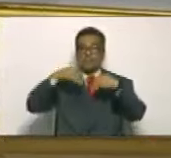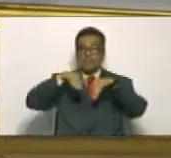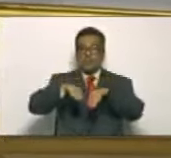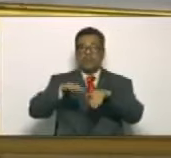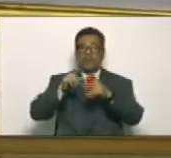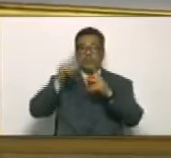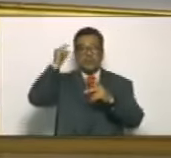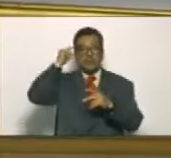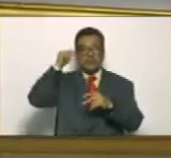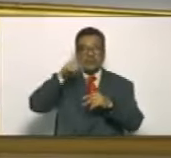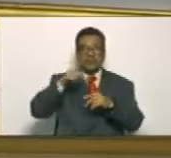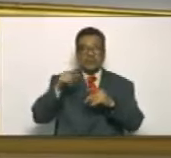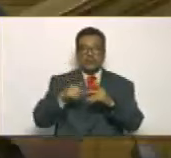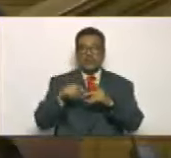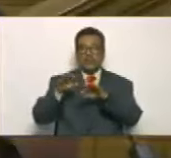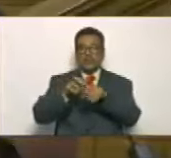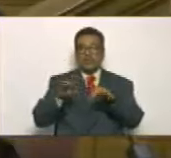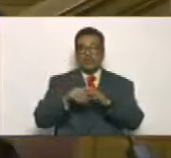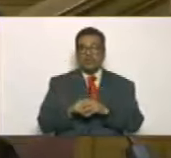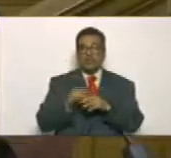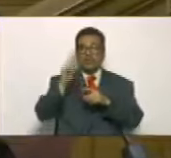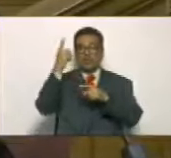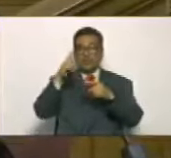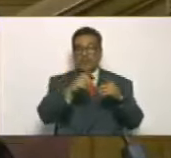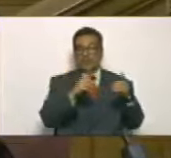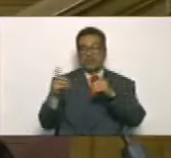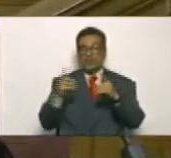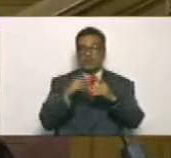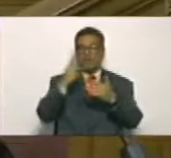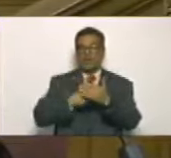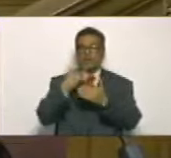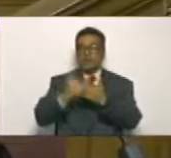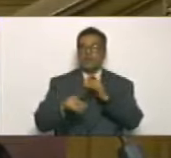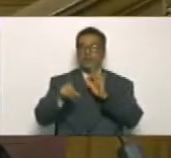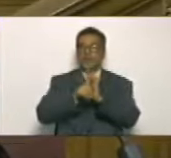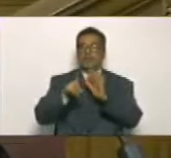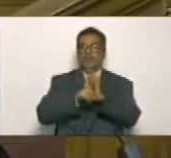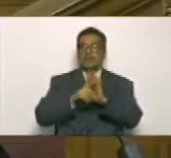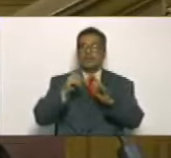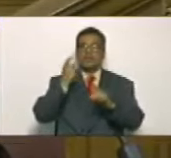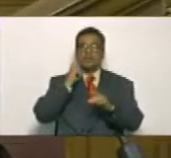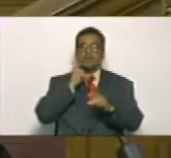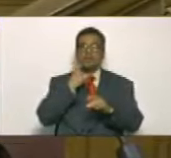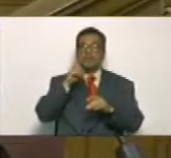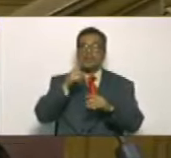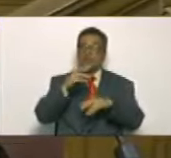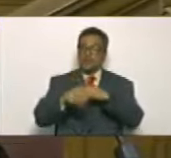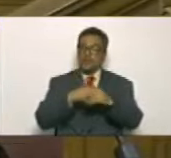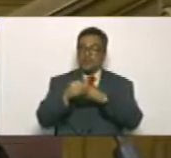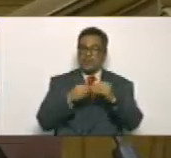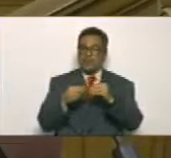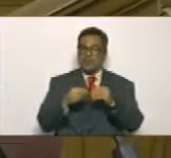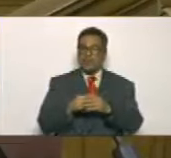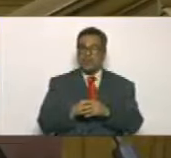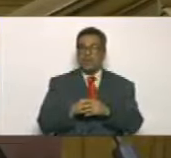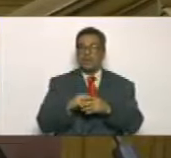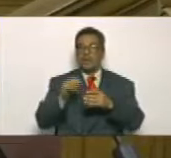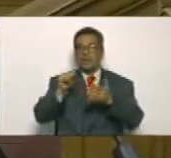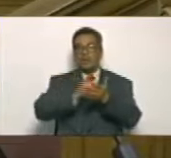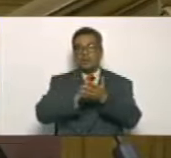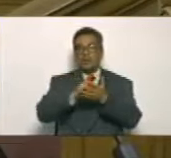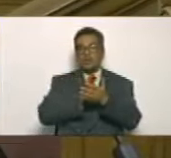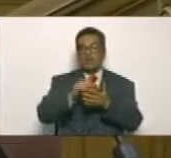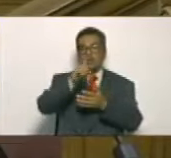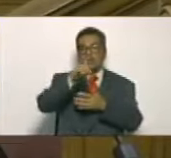punto en el orden del día, ciudadana secretaria. Primera discusión del proyecto de ley del cacao, de conformidad con lo establecido en el